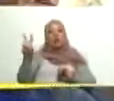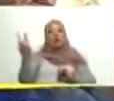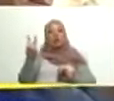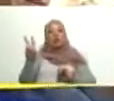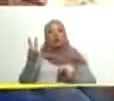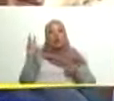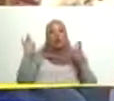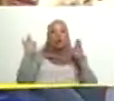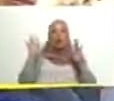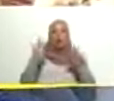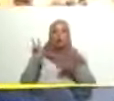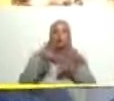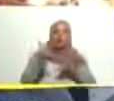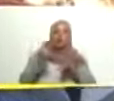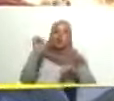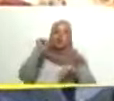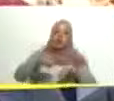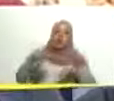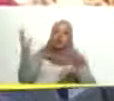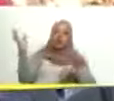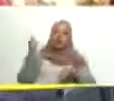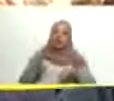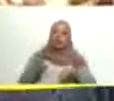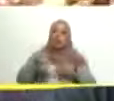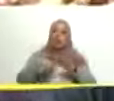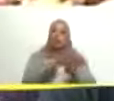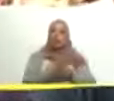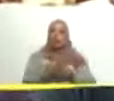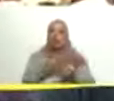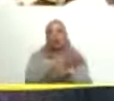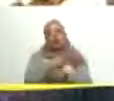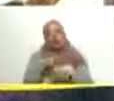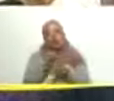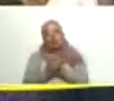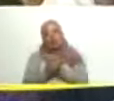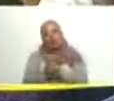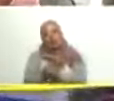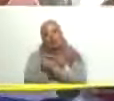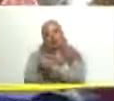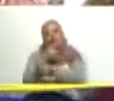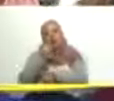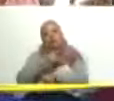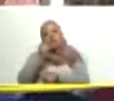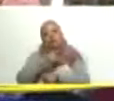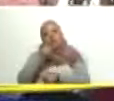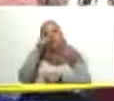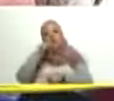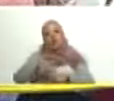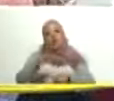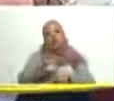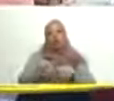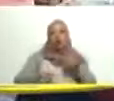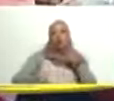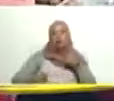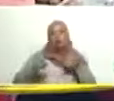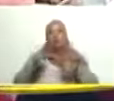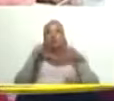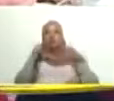Los migrantes sí volverán. Aquí los queremos, aquí los necesitamos. Yo voy a rapear y ustedes siguen,